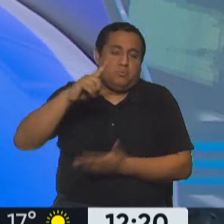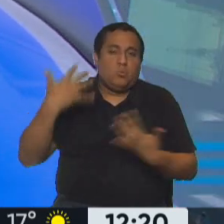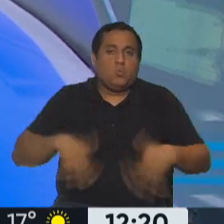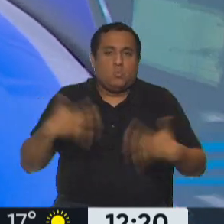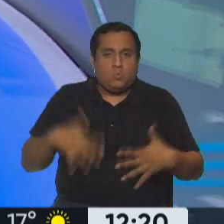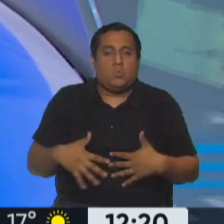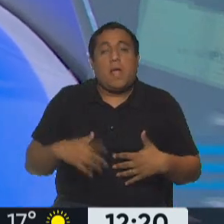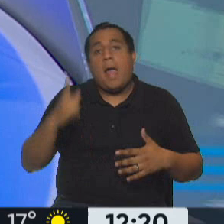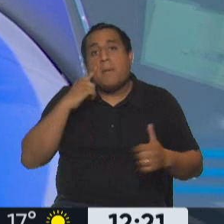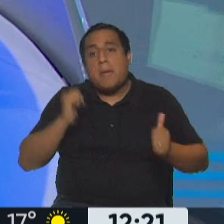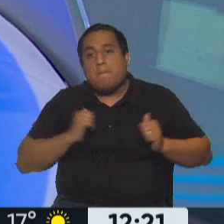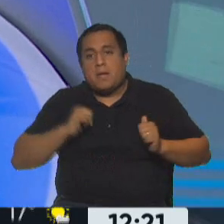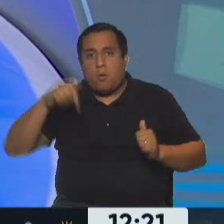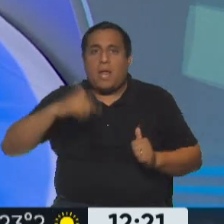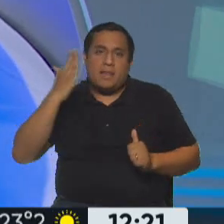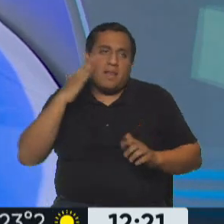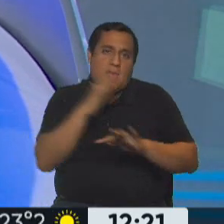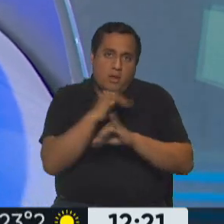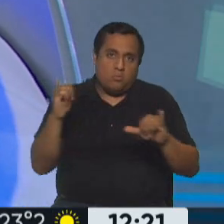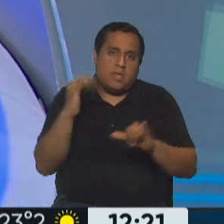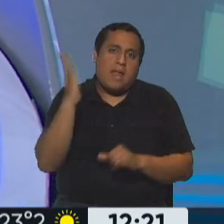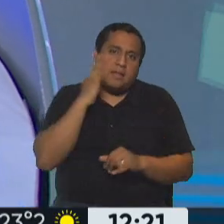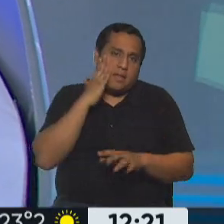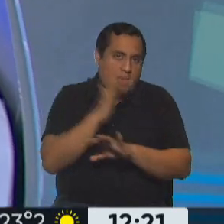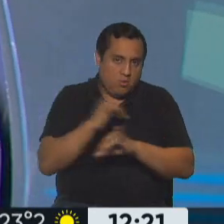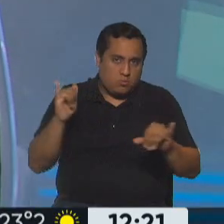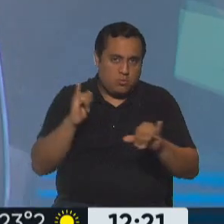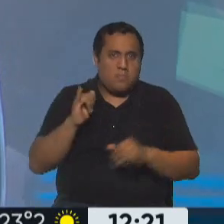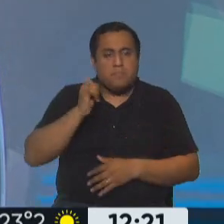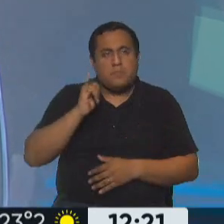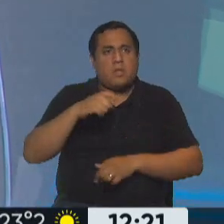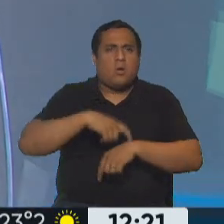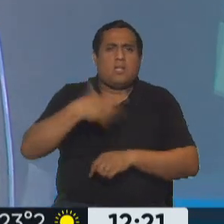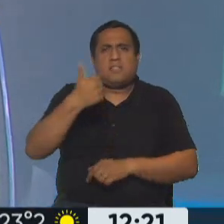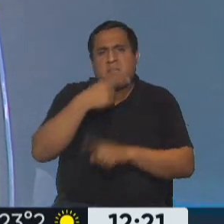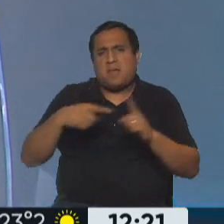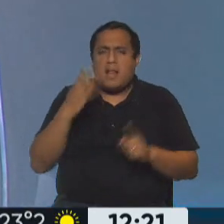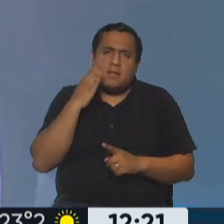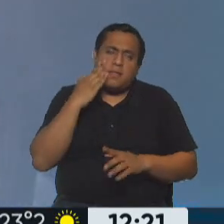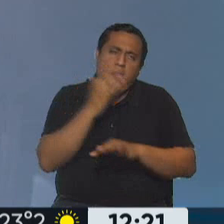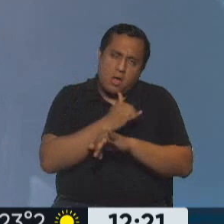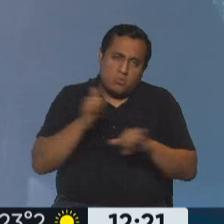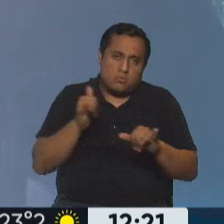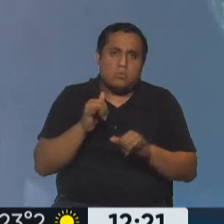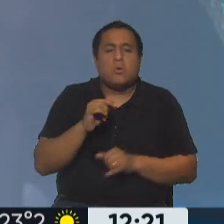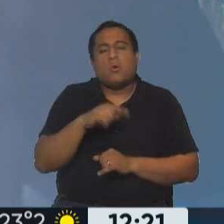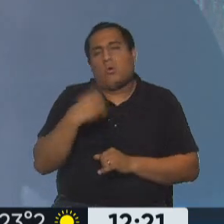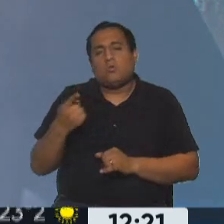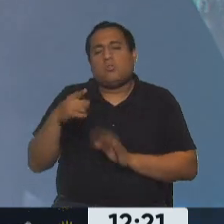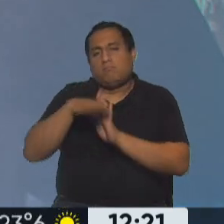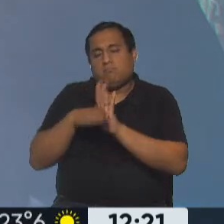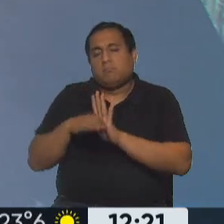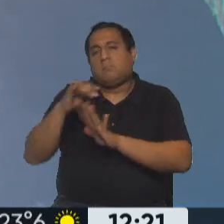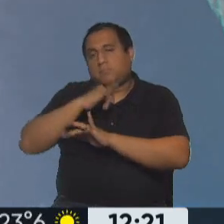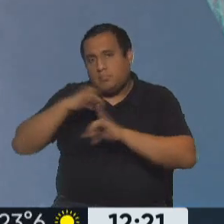Bueno, esperaremos los anuncios de esta tarde. En horas de la tarde va a ser. Esto va a ser a partir de las 6:30 de la tarde, se va a anunciar junto con otros anuncios que se van a